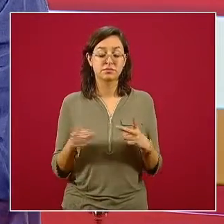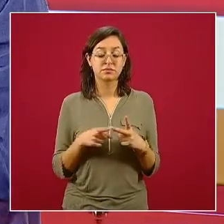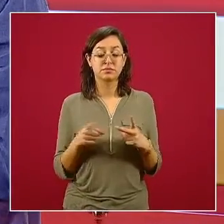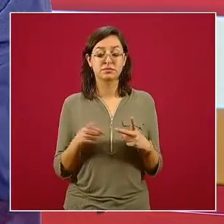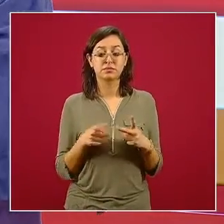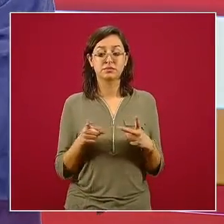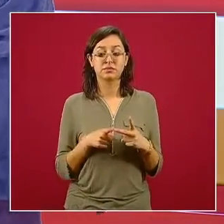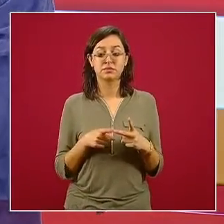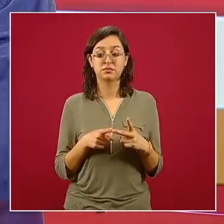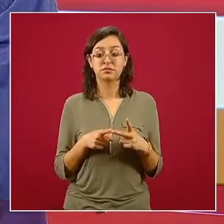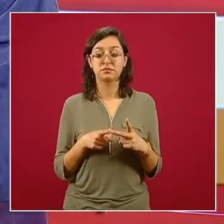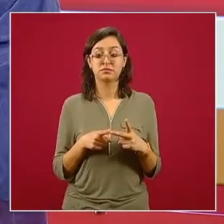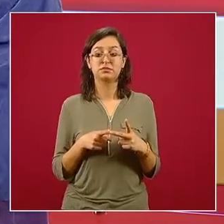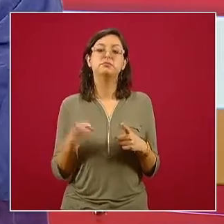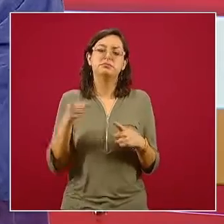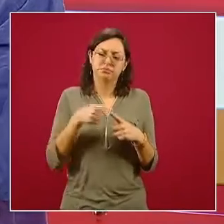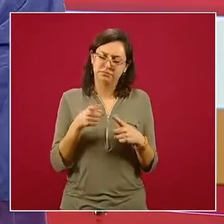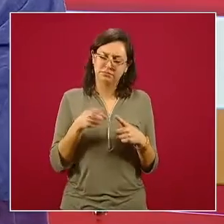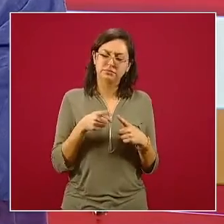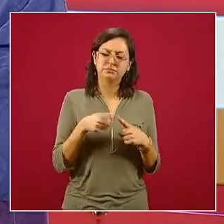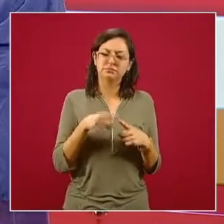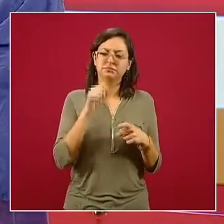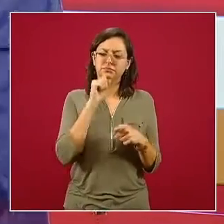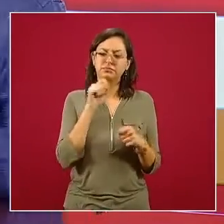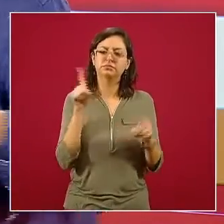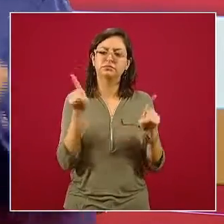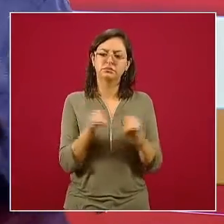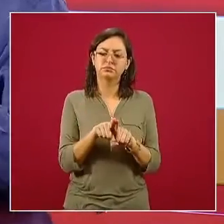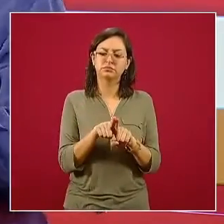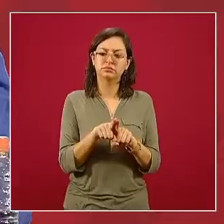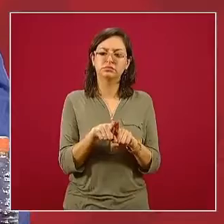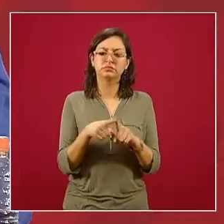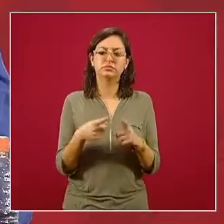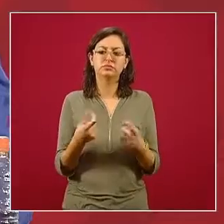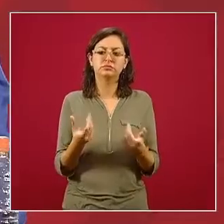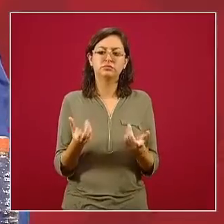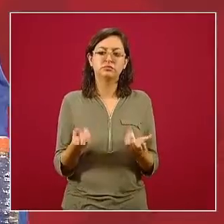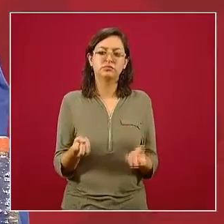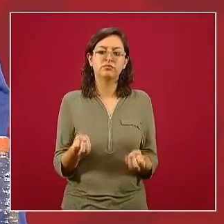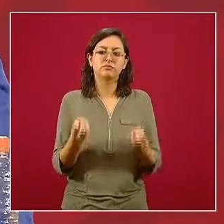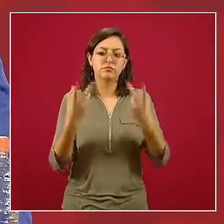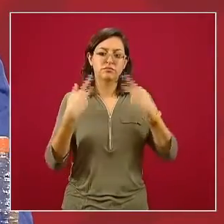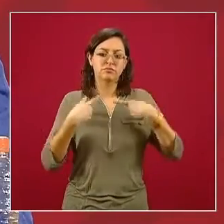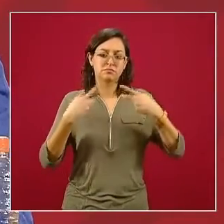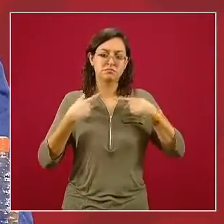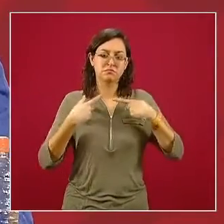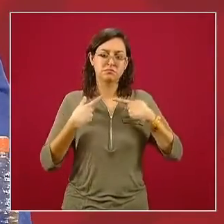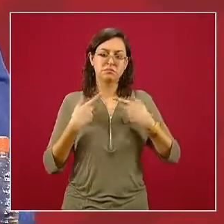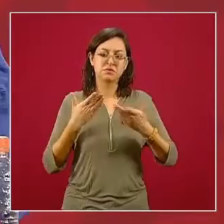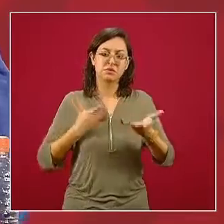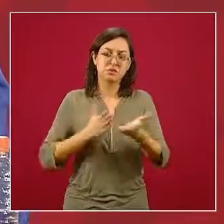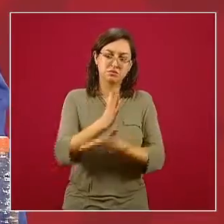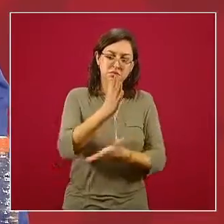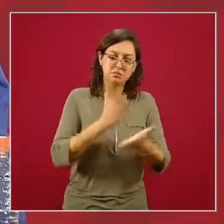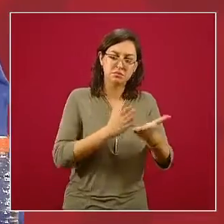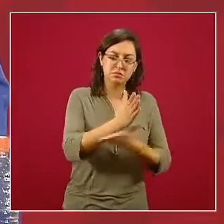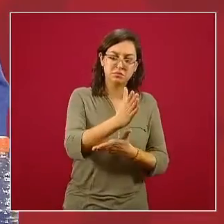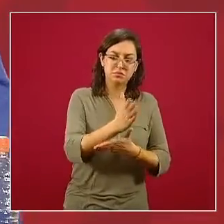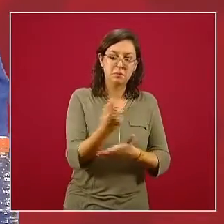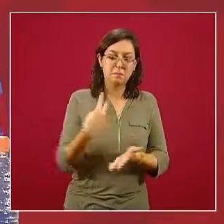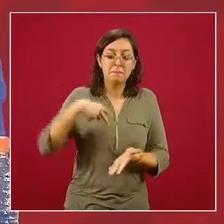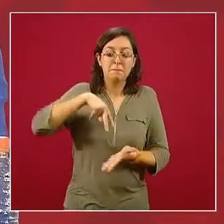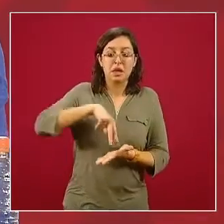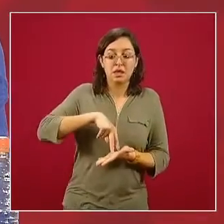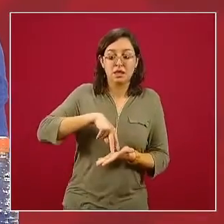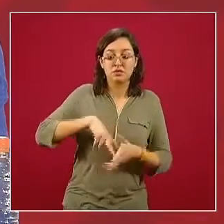es, también en disminuir aforo incluye restricciones al número de espacios que pueden ser ocupados, tanto en quienes van de pie